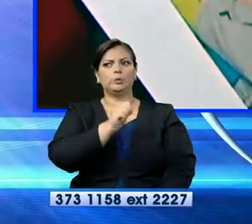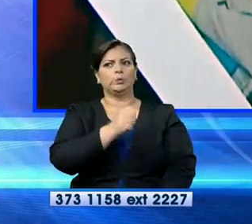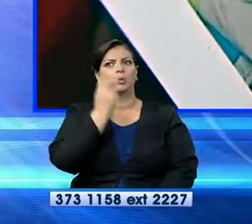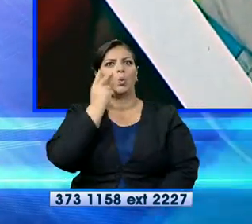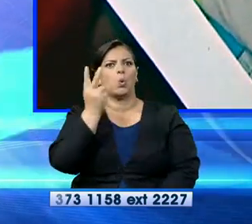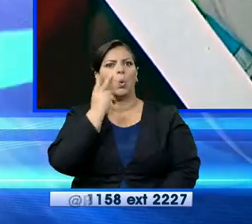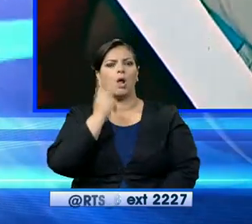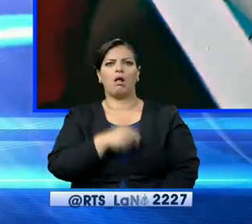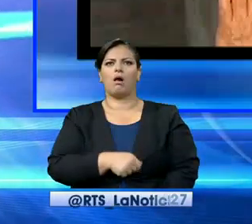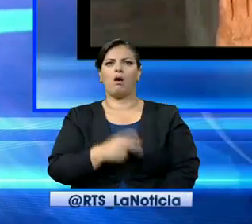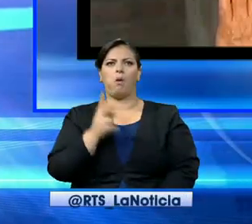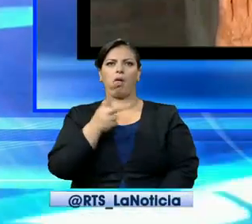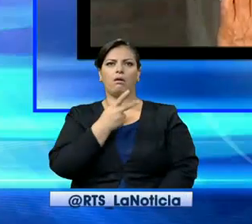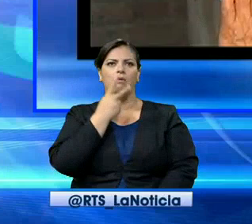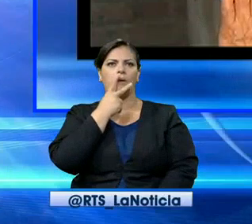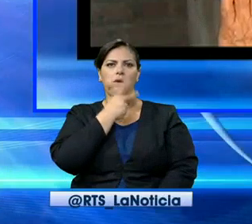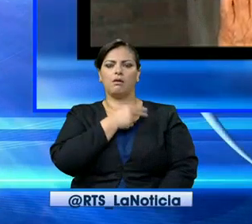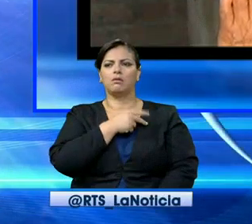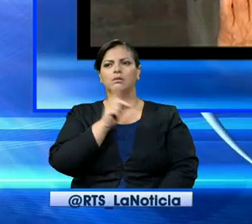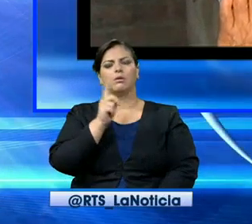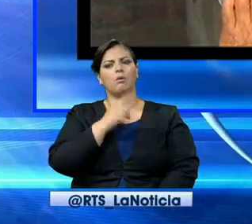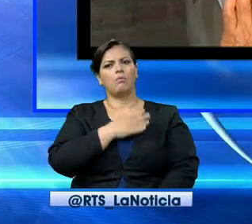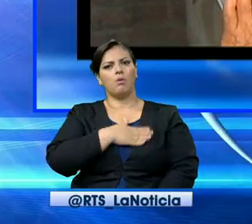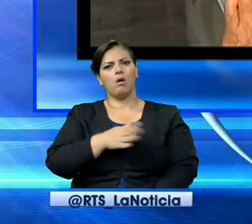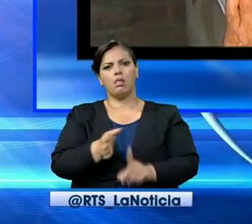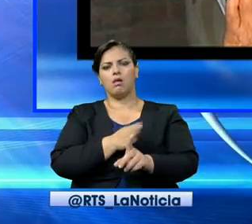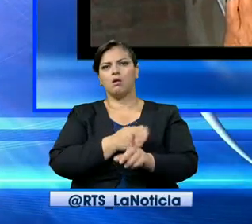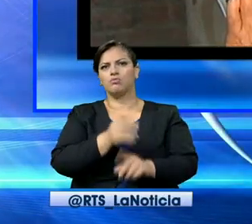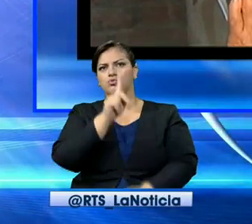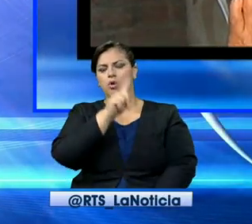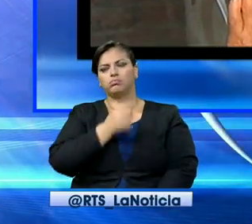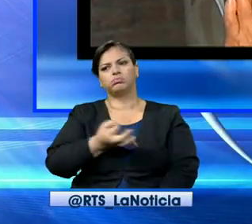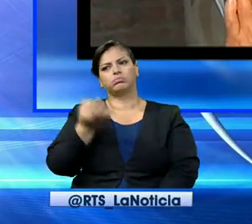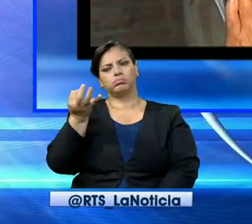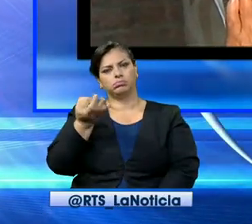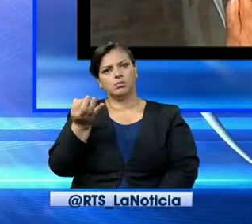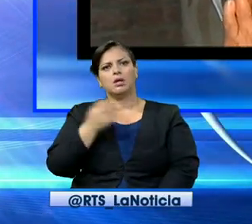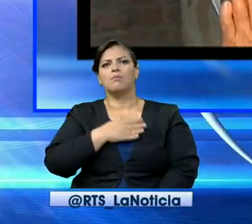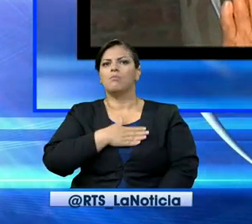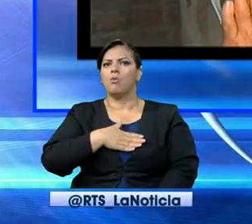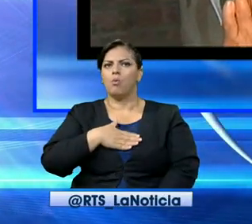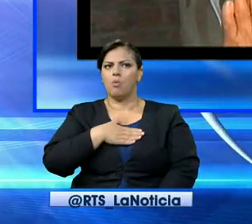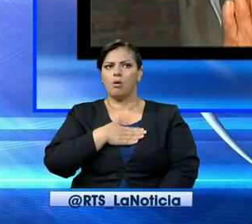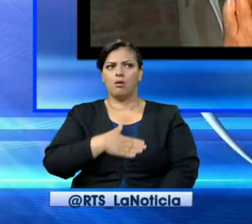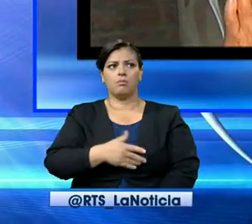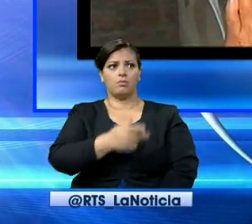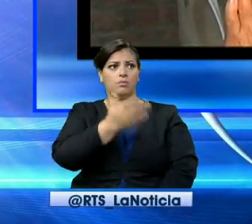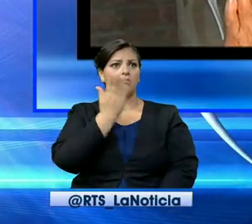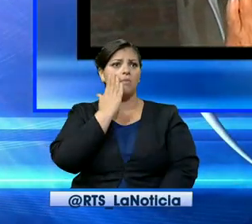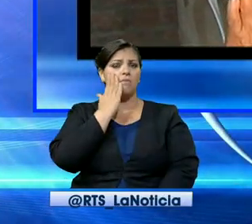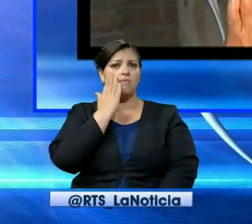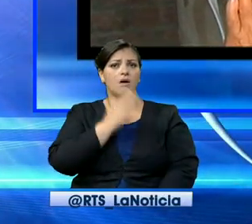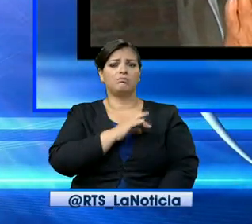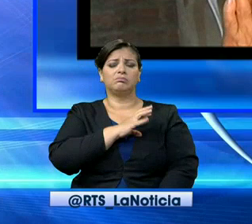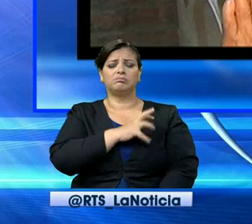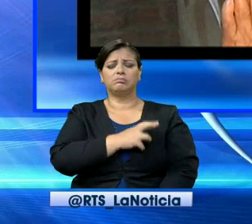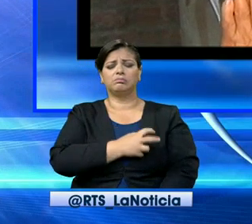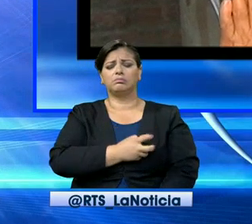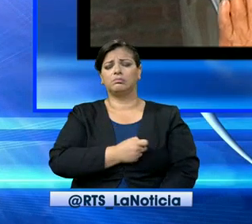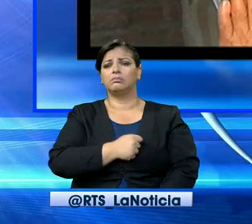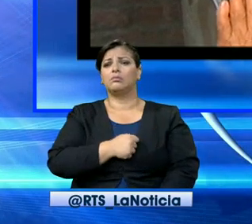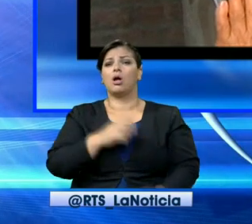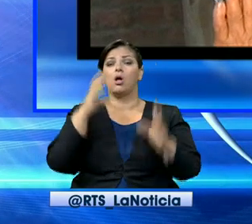esté totalmente aliviada, más tranquila, porque está con el Cristo en la boca, Luisa, y no puede dormir bien. La señora